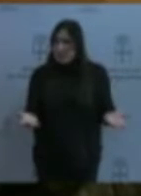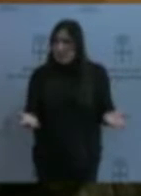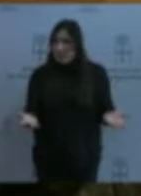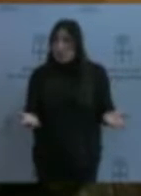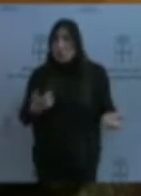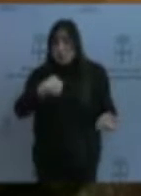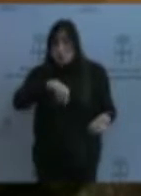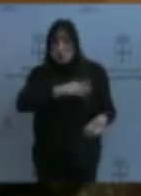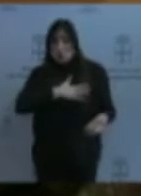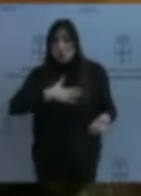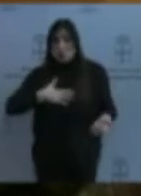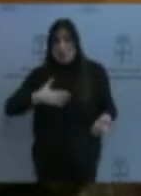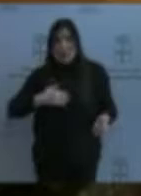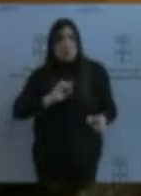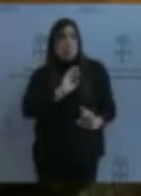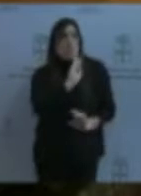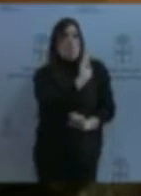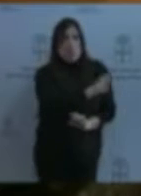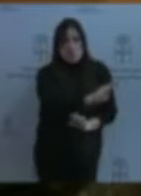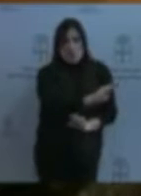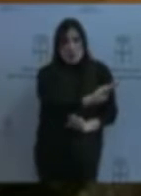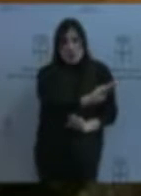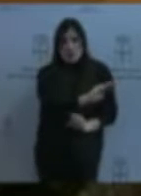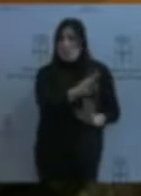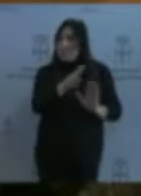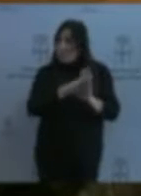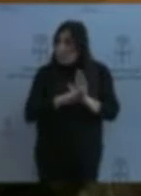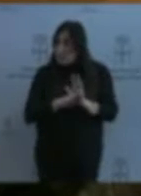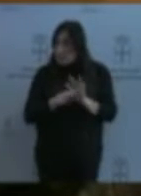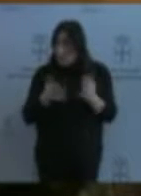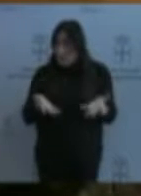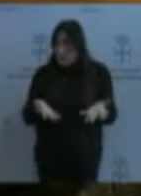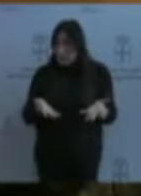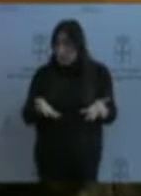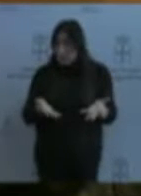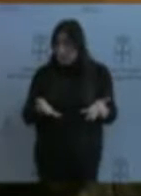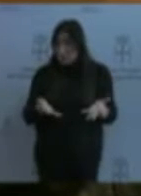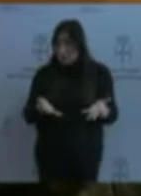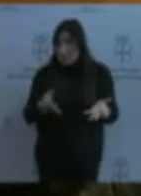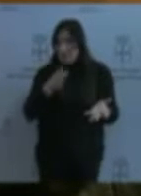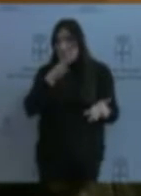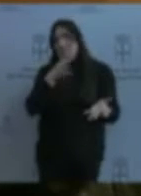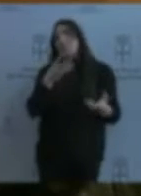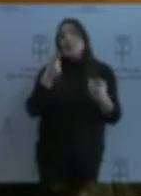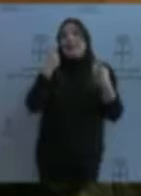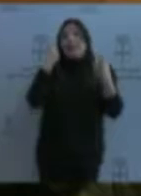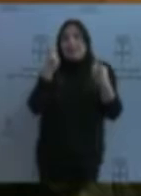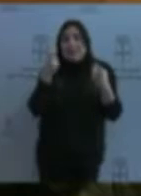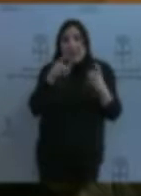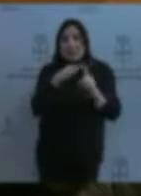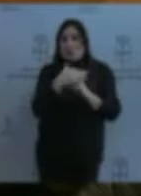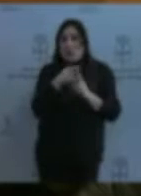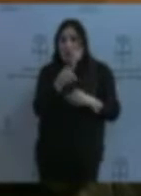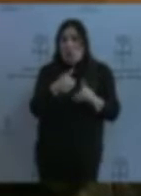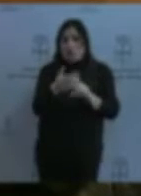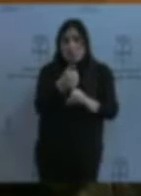preguntar qué medidas va a tomar a cabo para corregir esto que ha sucedido, pero también qué medidas va